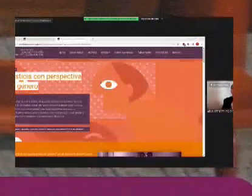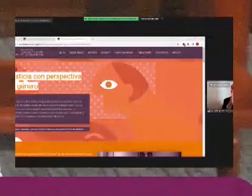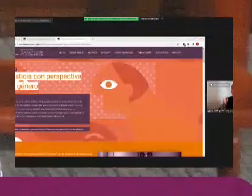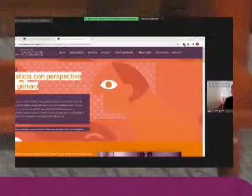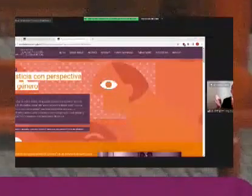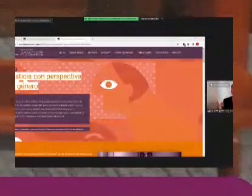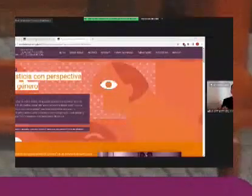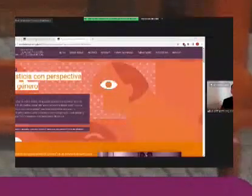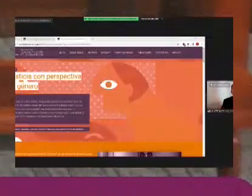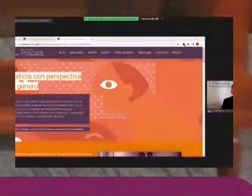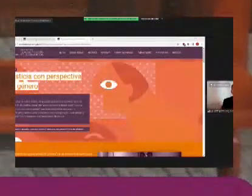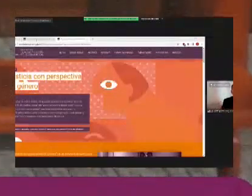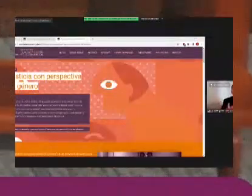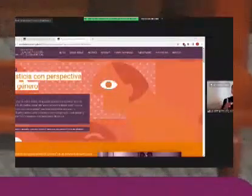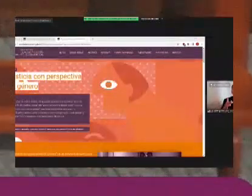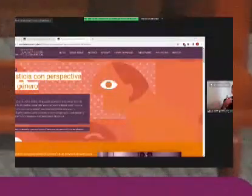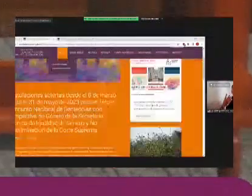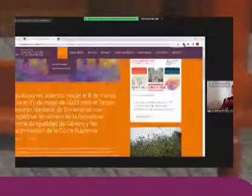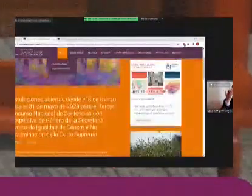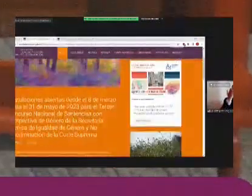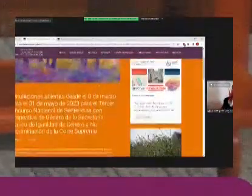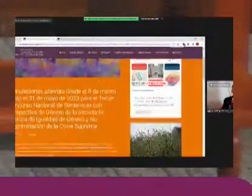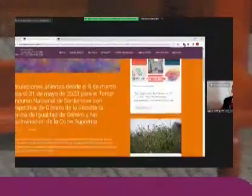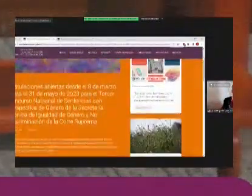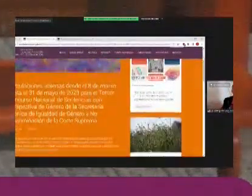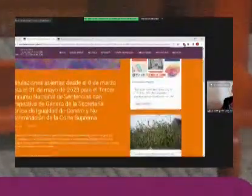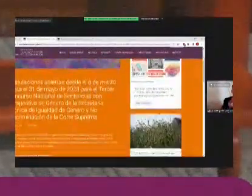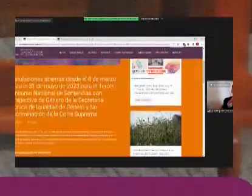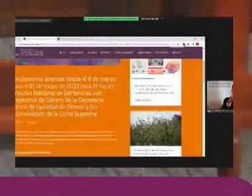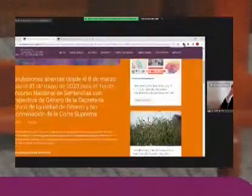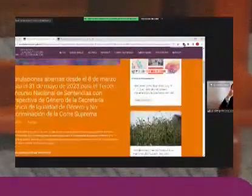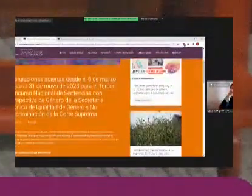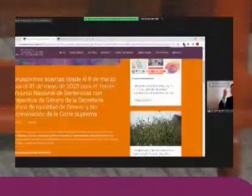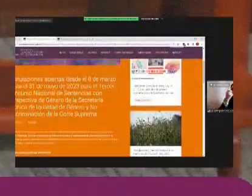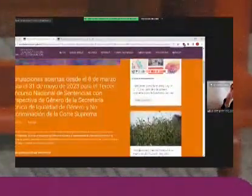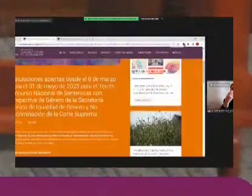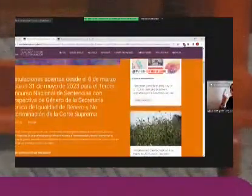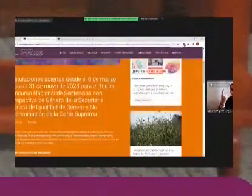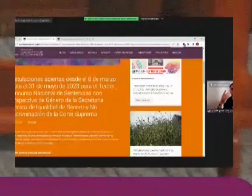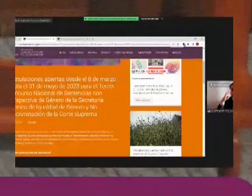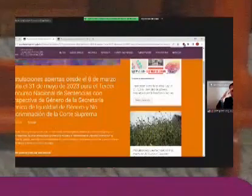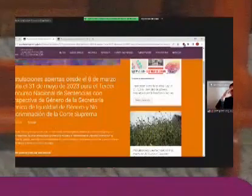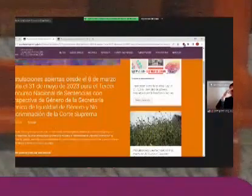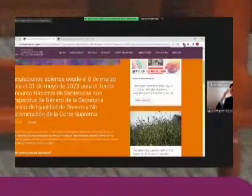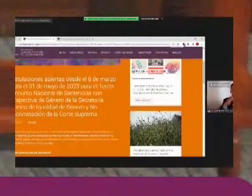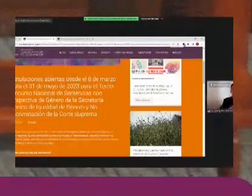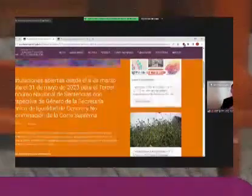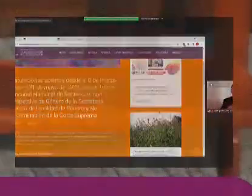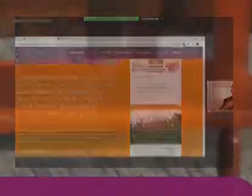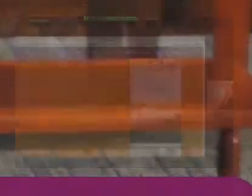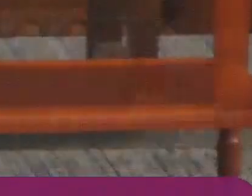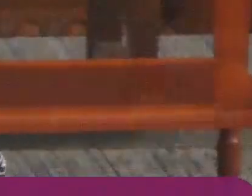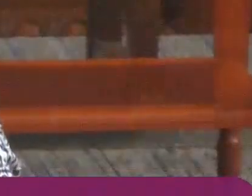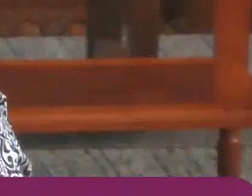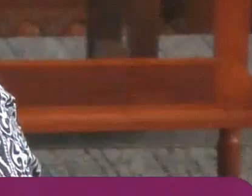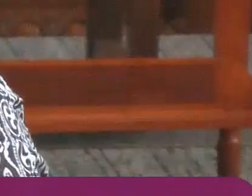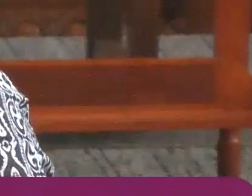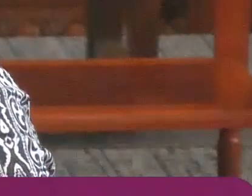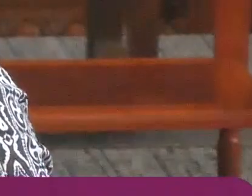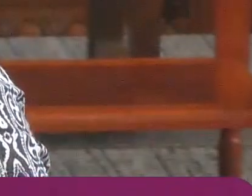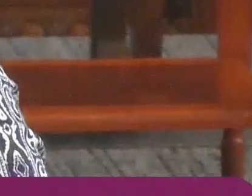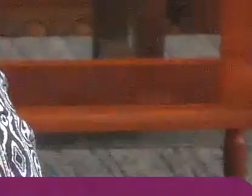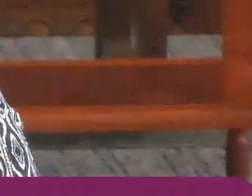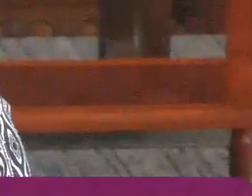va a estar la postulación abierta desde el 8 de marzo hasta el 31 de mayo, ¿ah? Así que simplemente eso, está toda la información en la